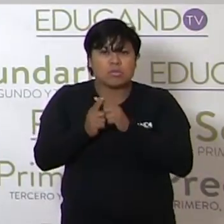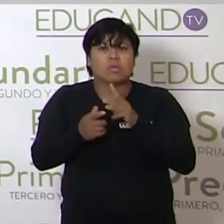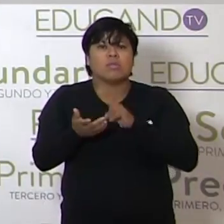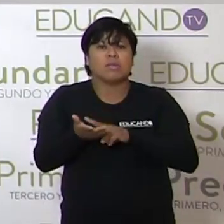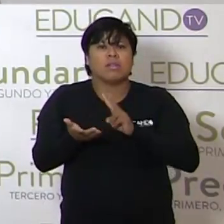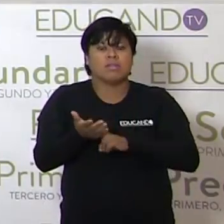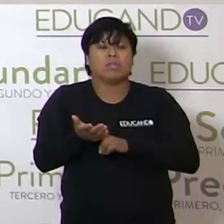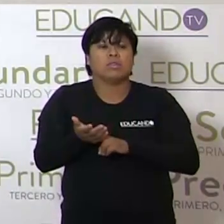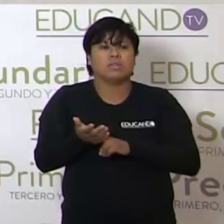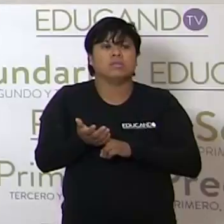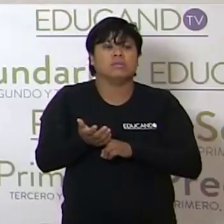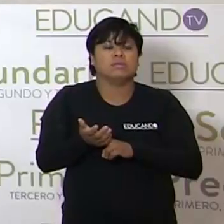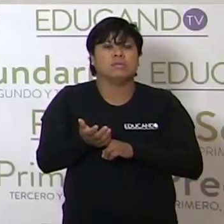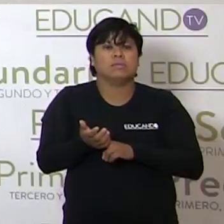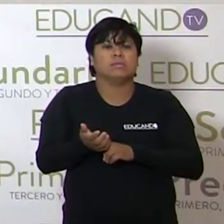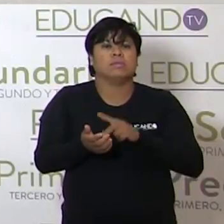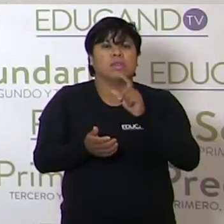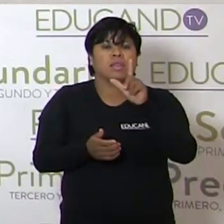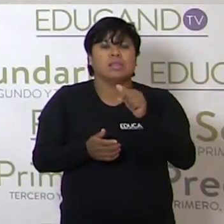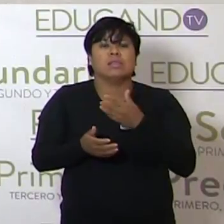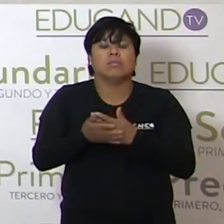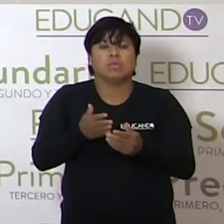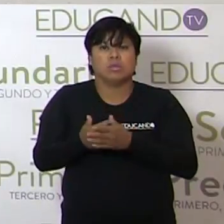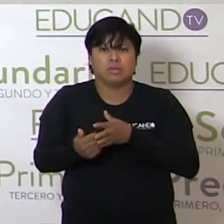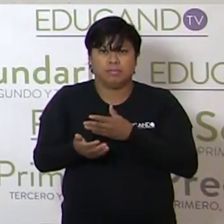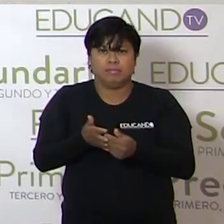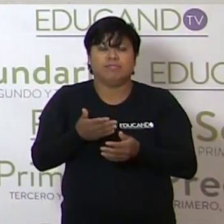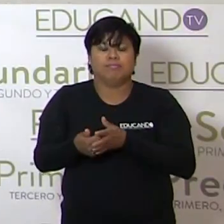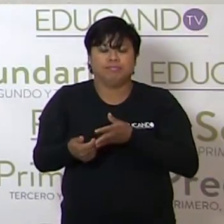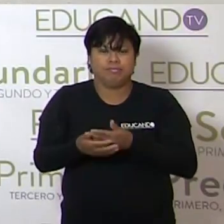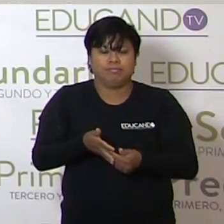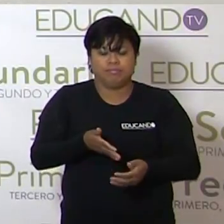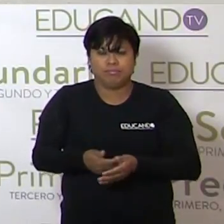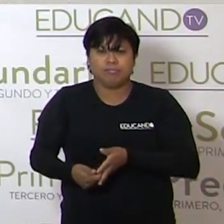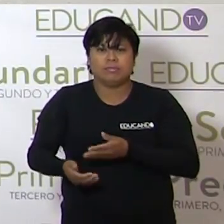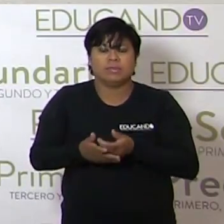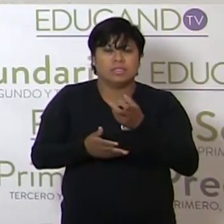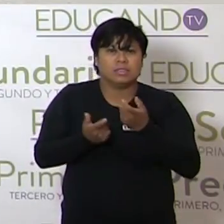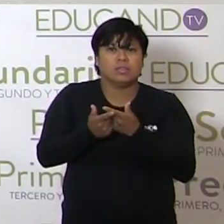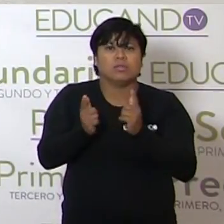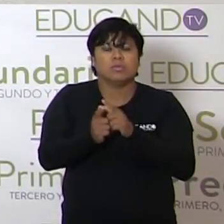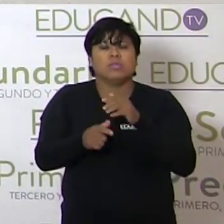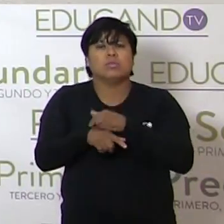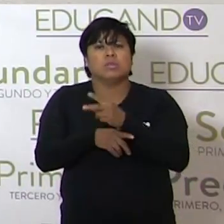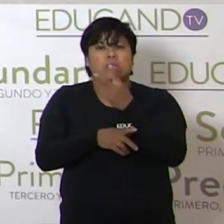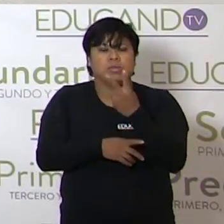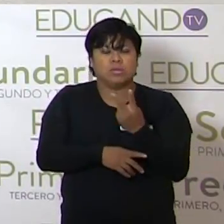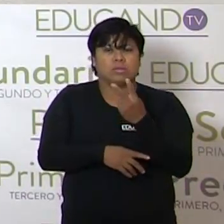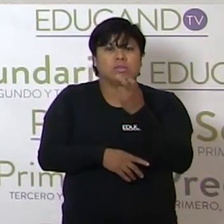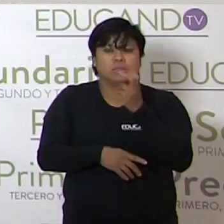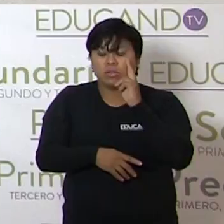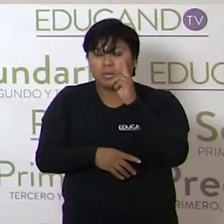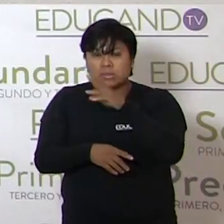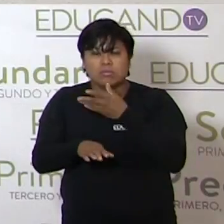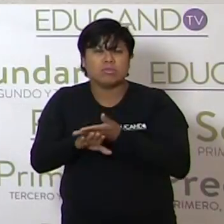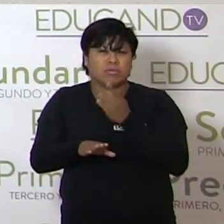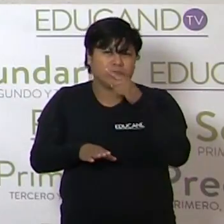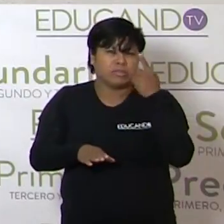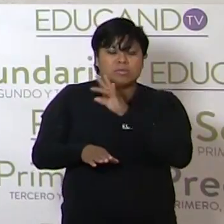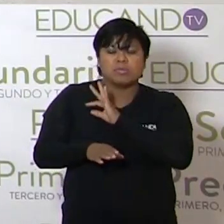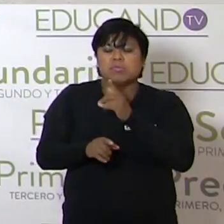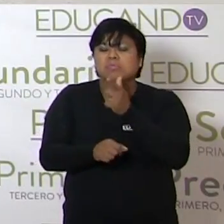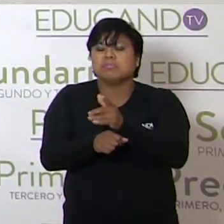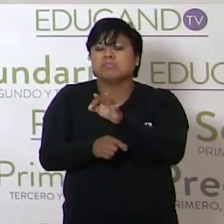o elementos la moda, que es en ese conjunto es el número 2. Se dan cuenta que es muy fácil